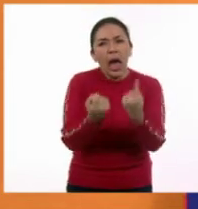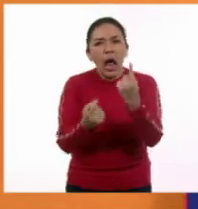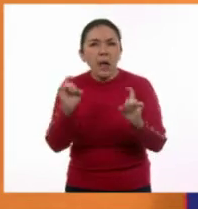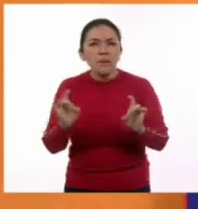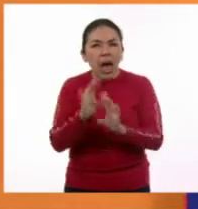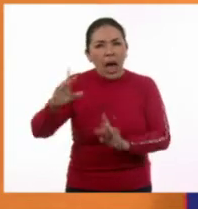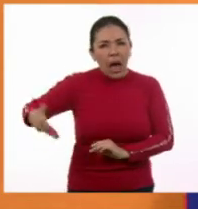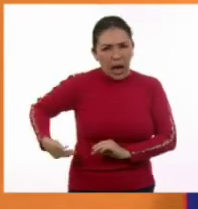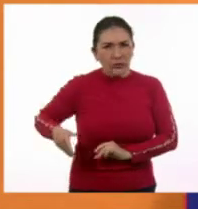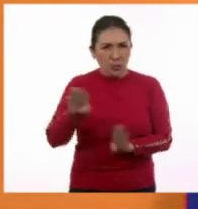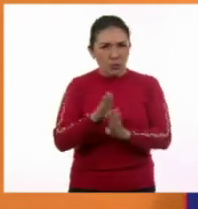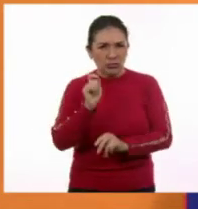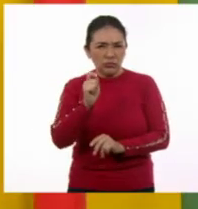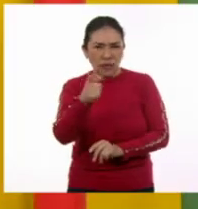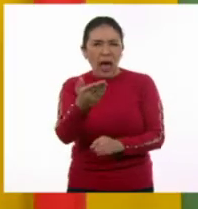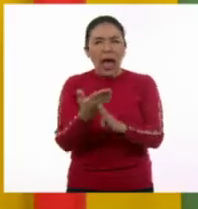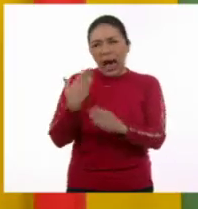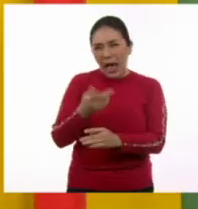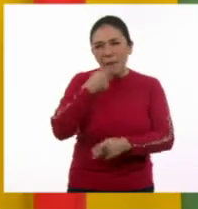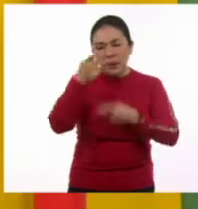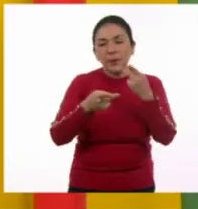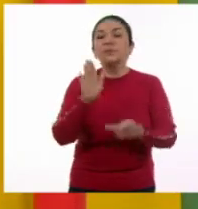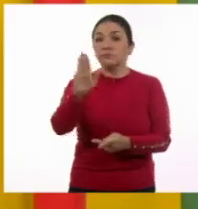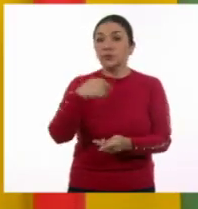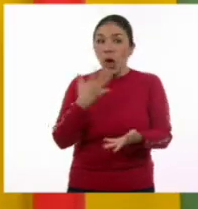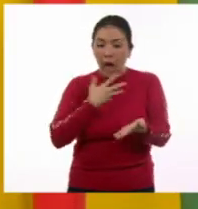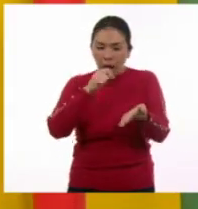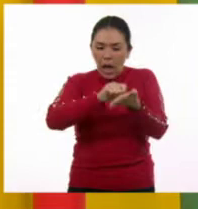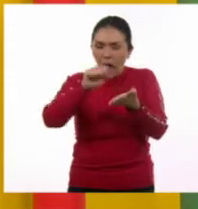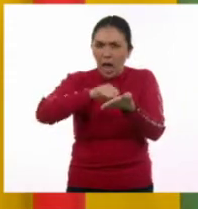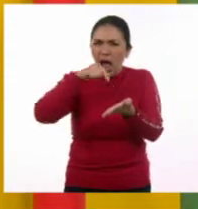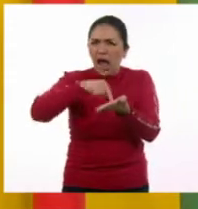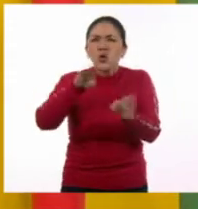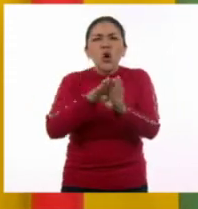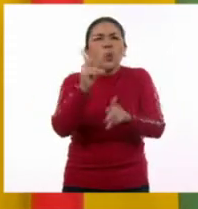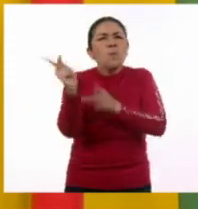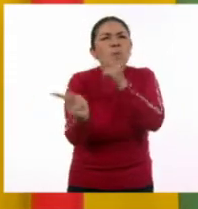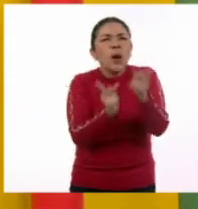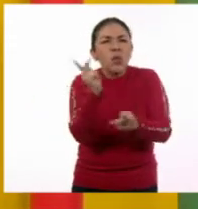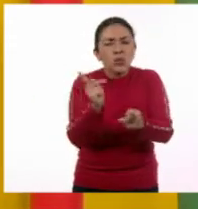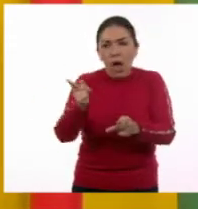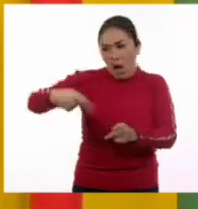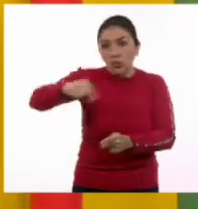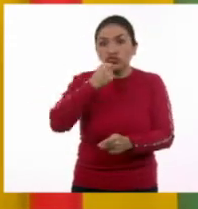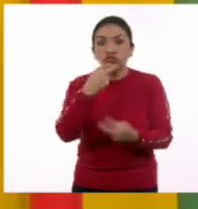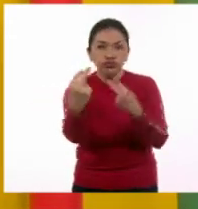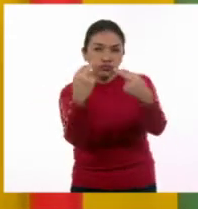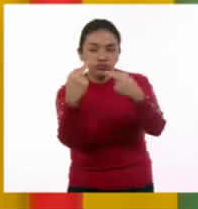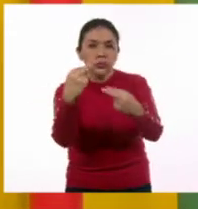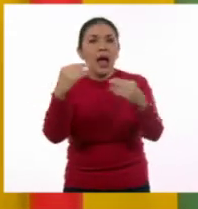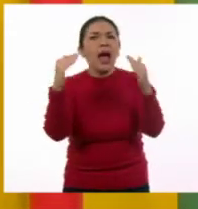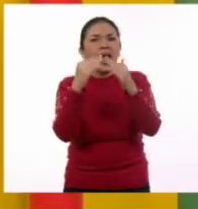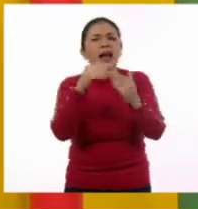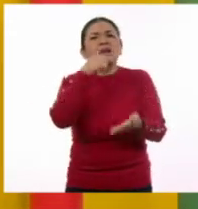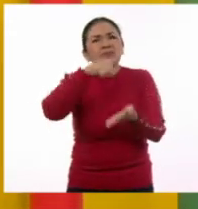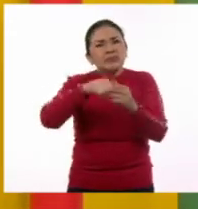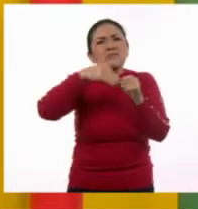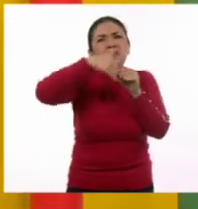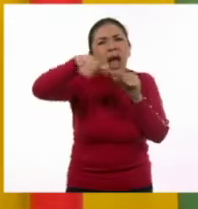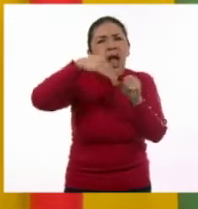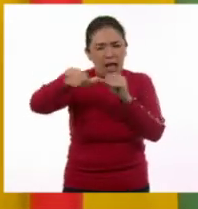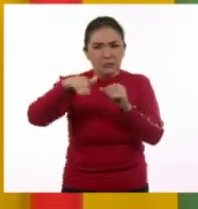anteriormente de ellas muy bien yo tengo aquí escritas algunas preguntas que nos hicieron los niños y las niñas desde su casa